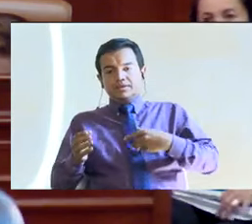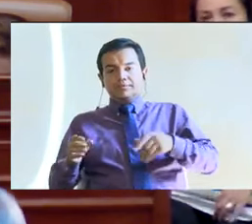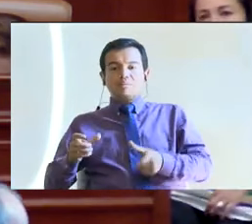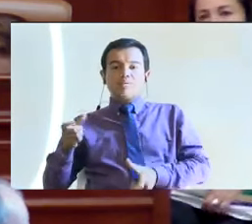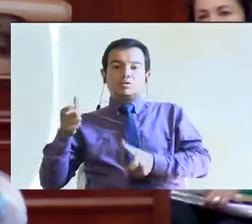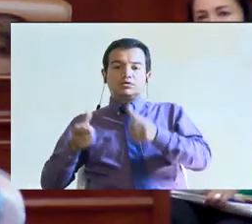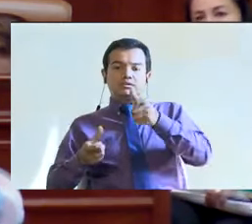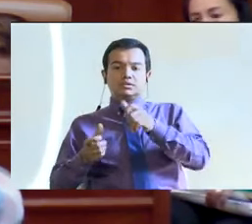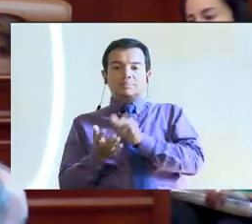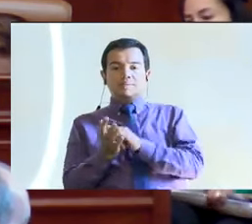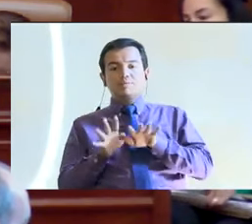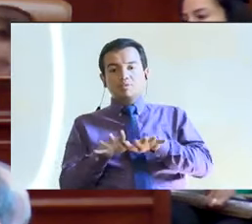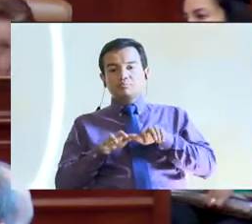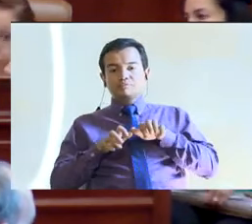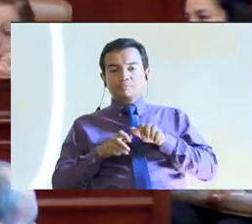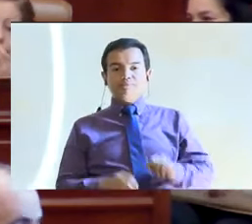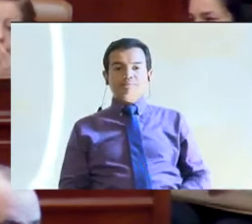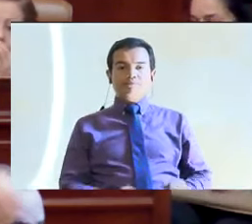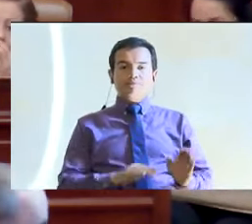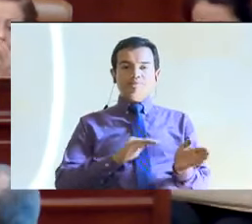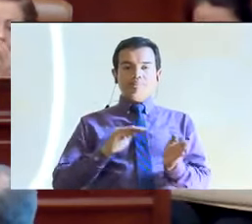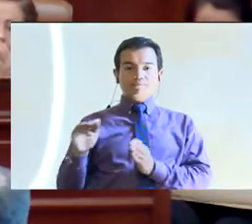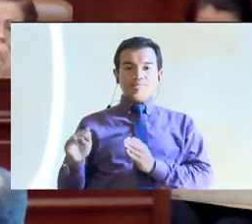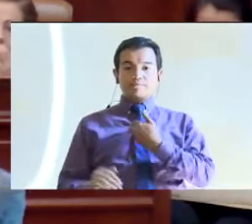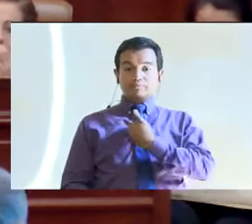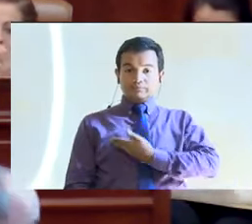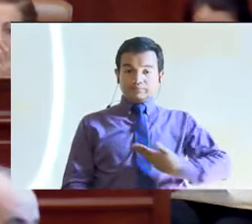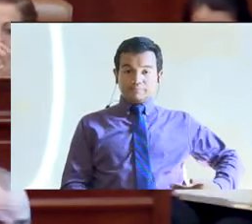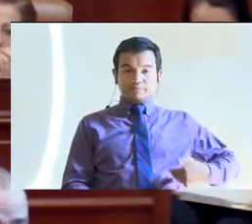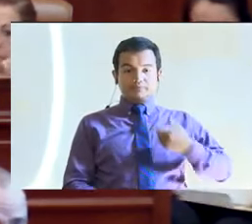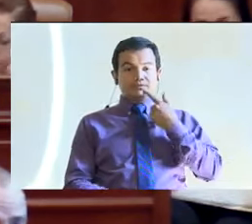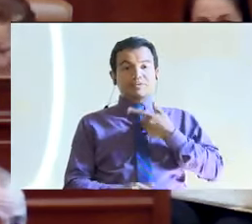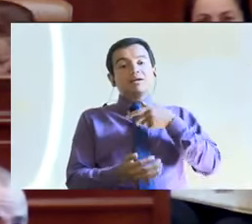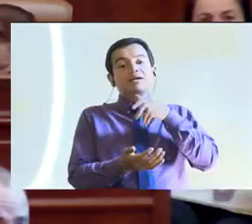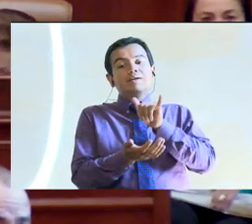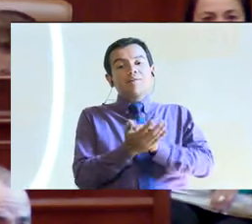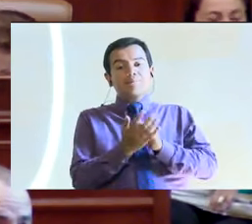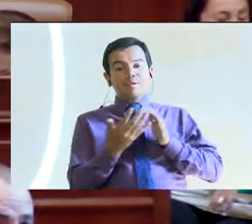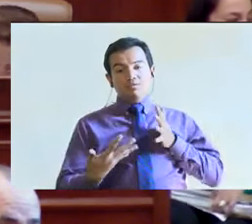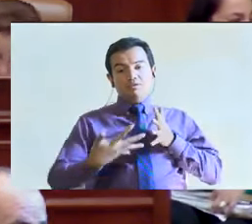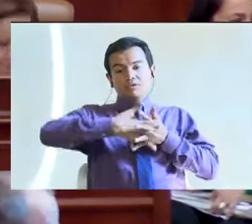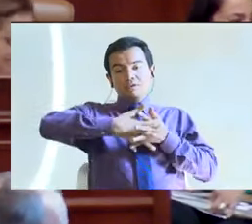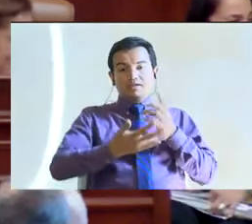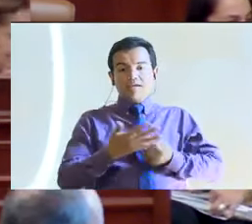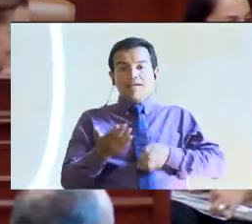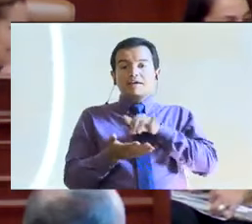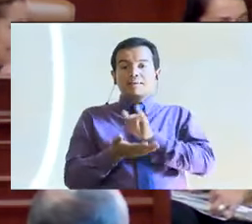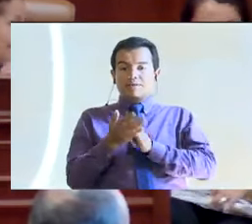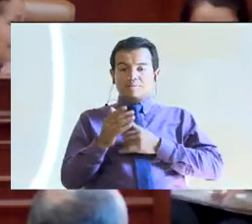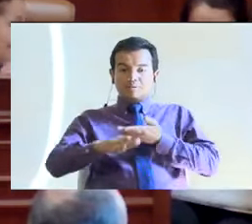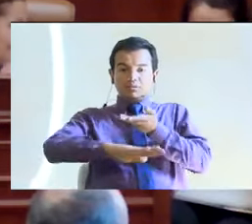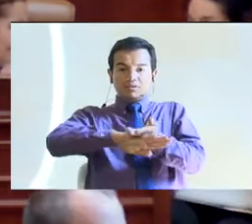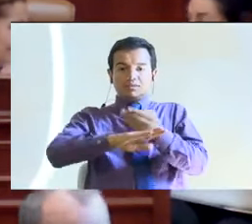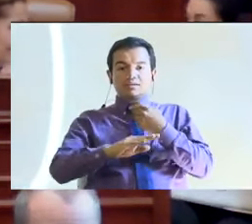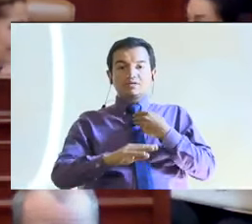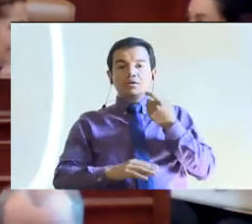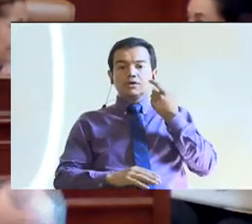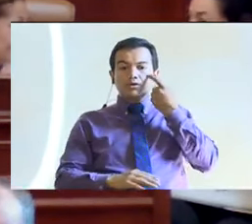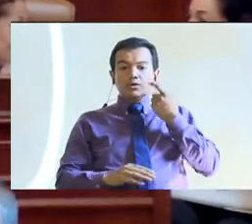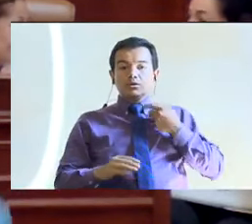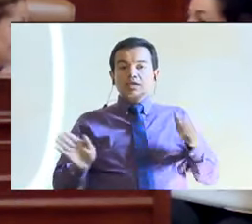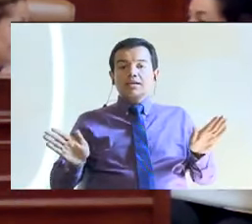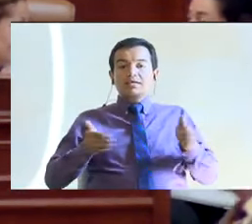viene en la ponencia en consideración el articulado Como vi en la ponencia anuncio que vaer se queda